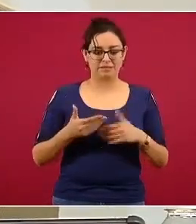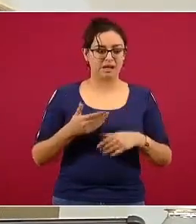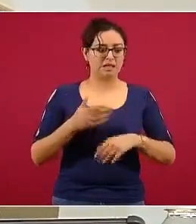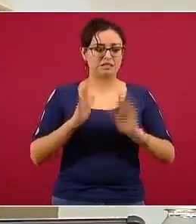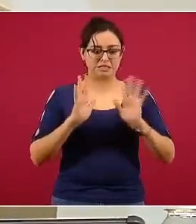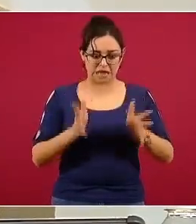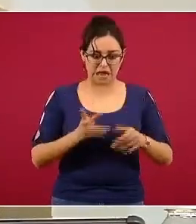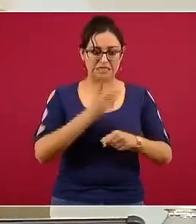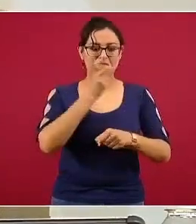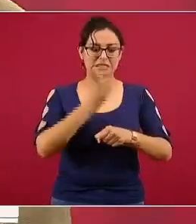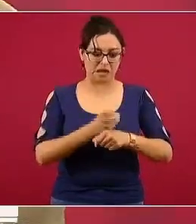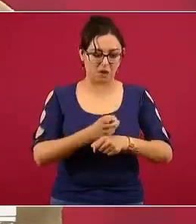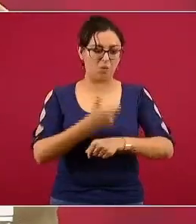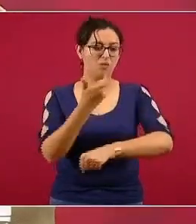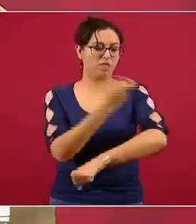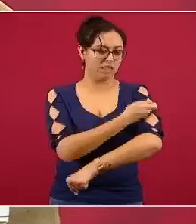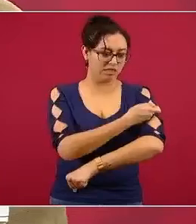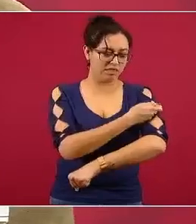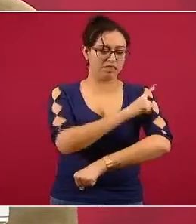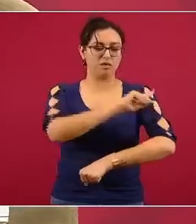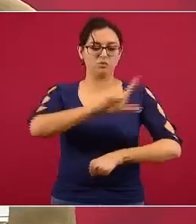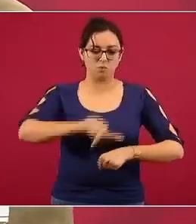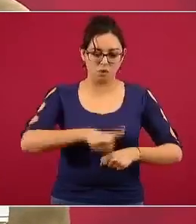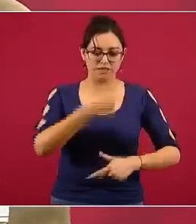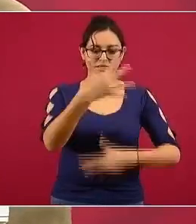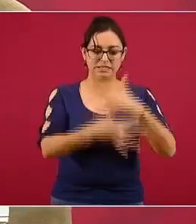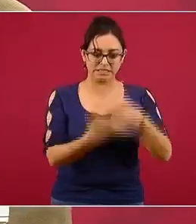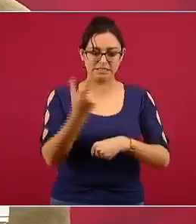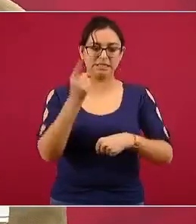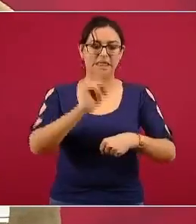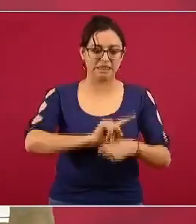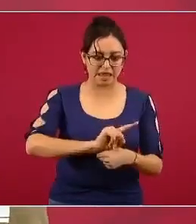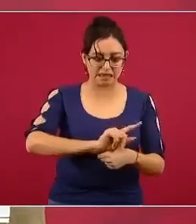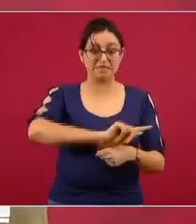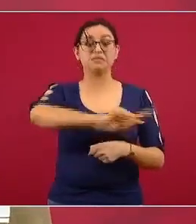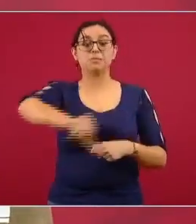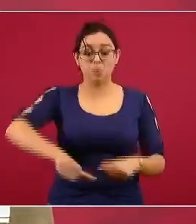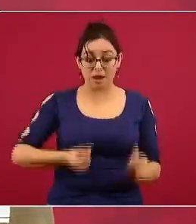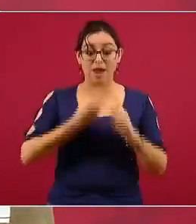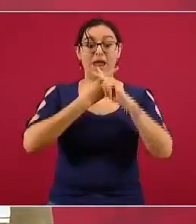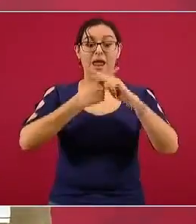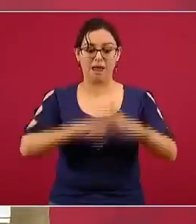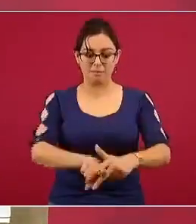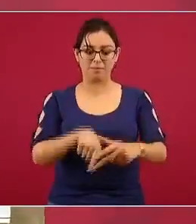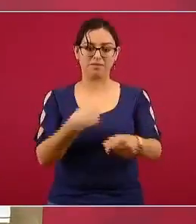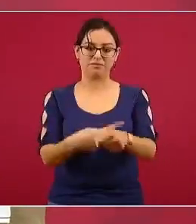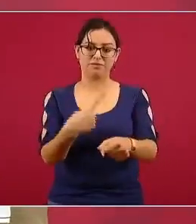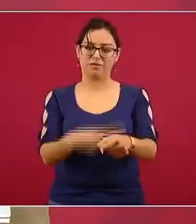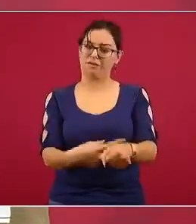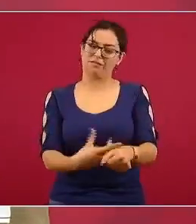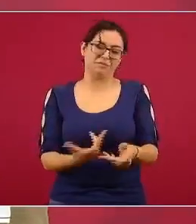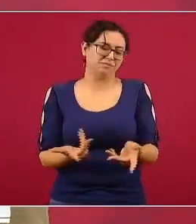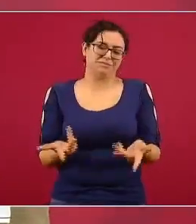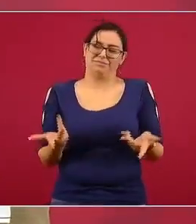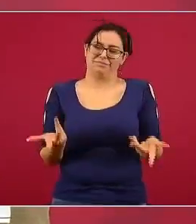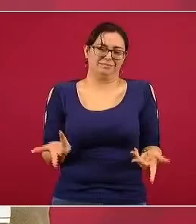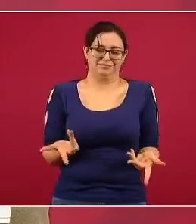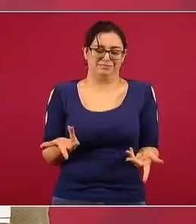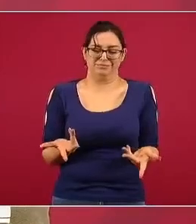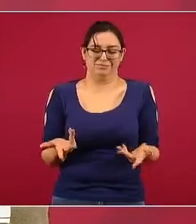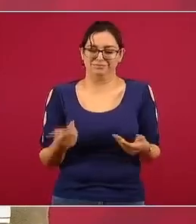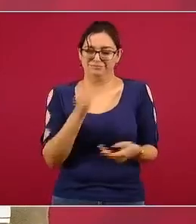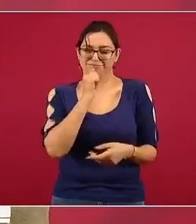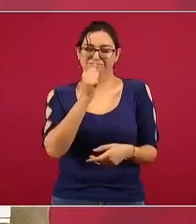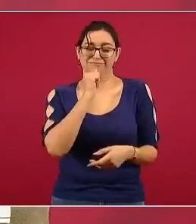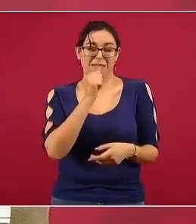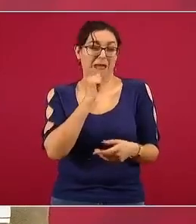segunda dosis y después los 15 días de la segunda dosis. Creo que no estamos todavía a casi más de 40 días de que